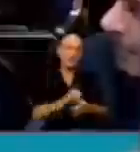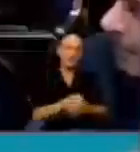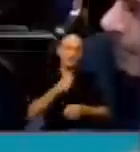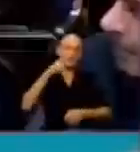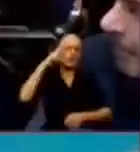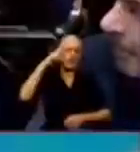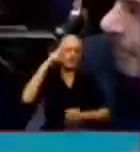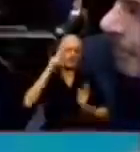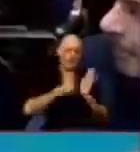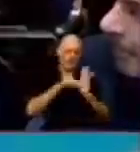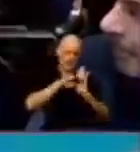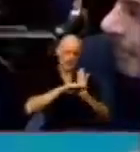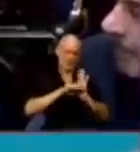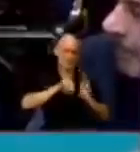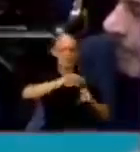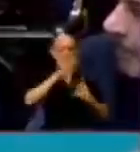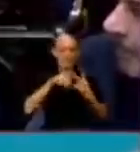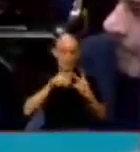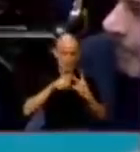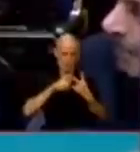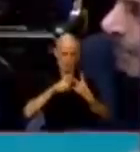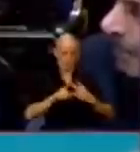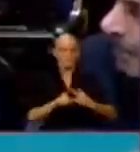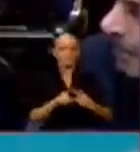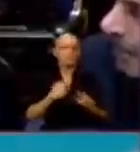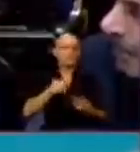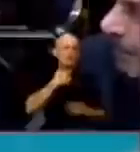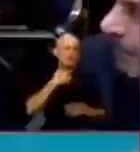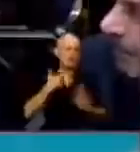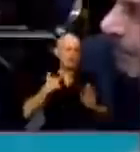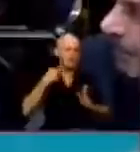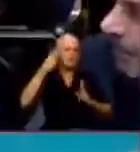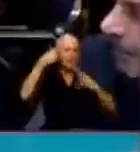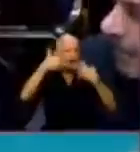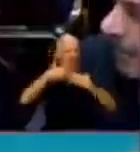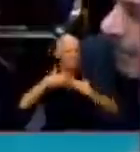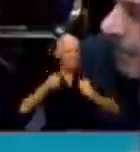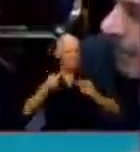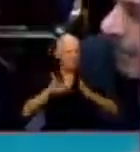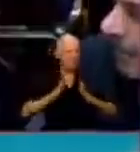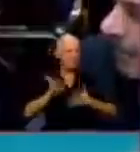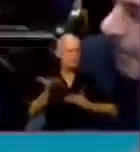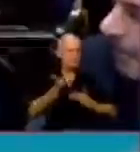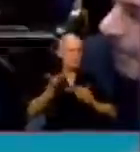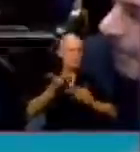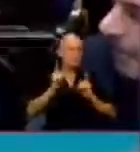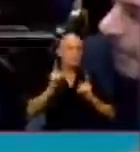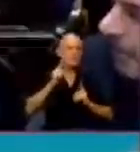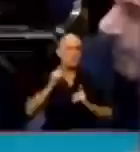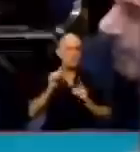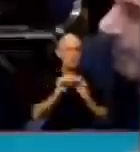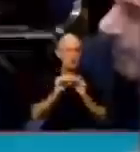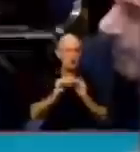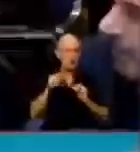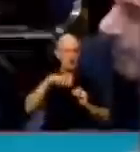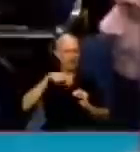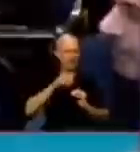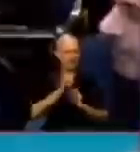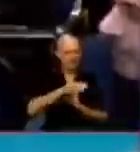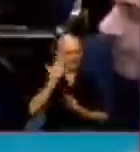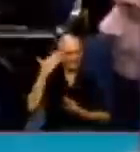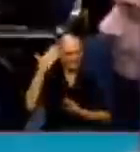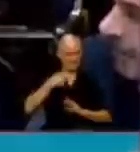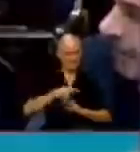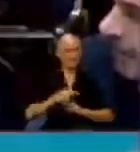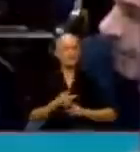de competir, no tiene ningún problema. Sacá, pero tenés que sacarlo a todos los niveles. No que un sector sea muy protegido en el